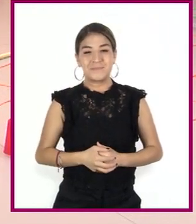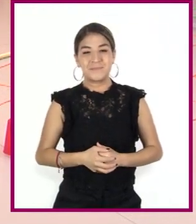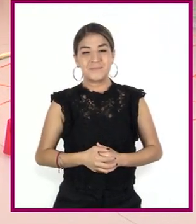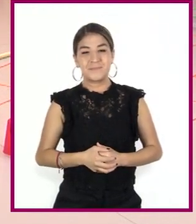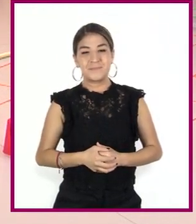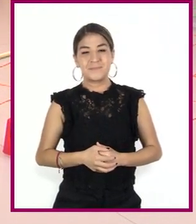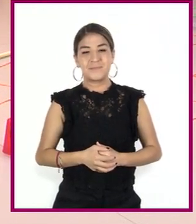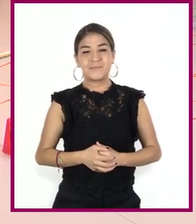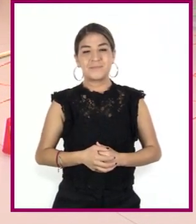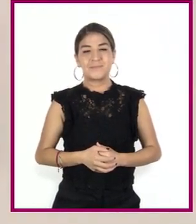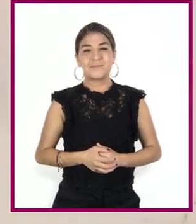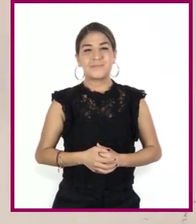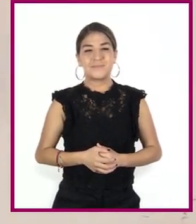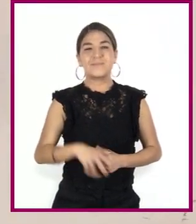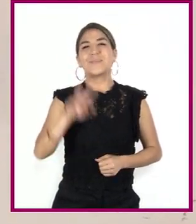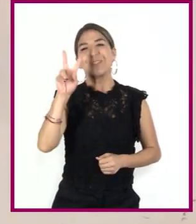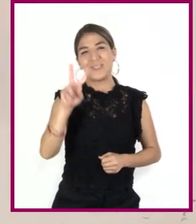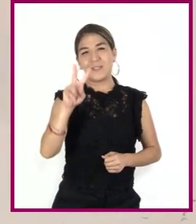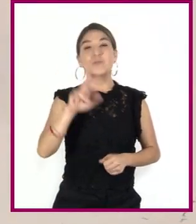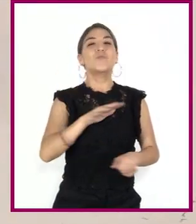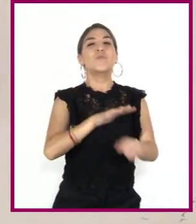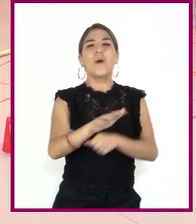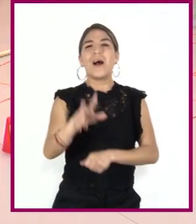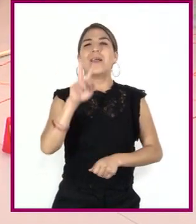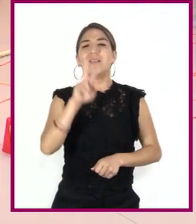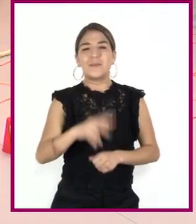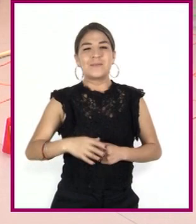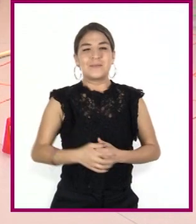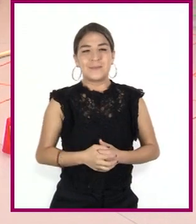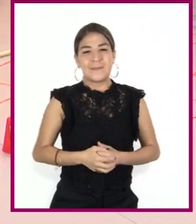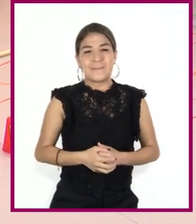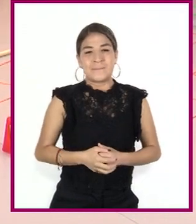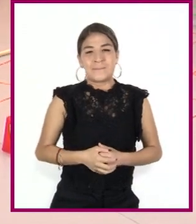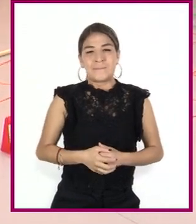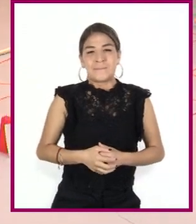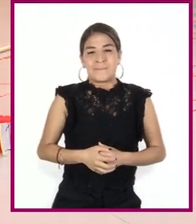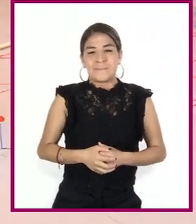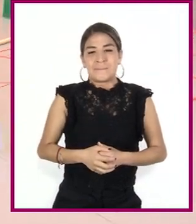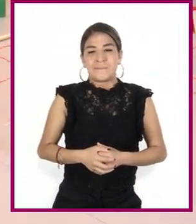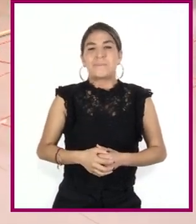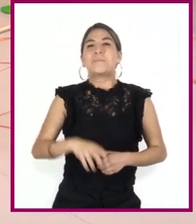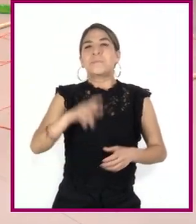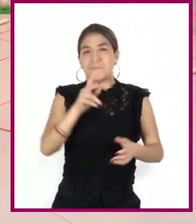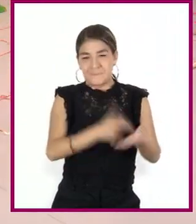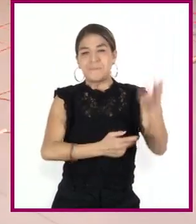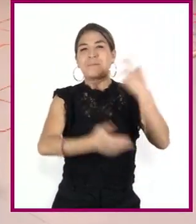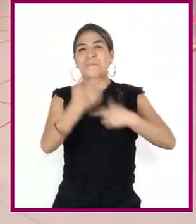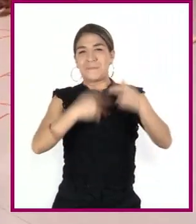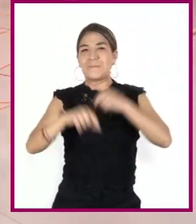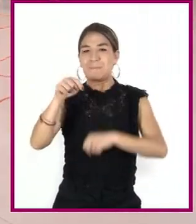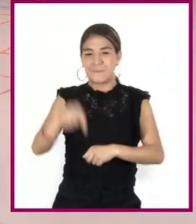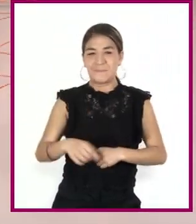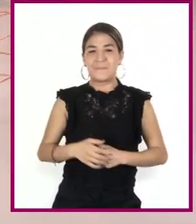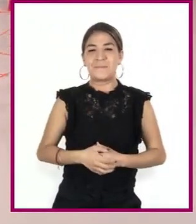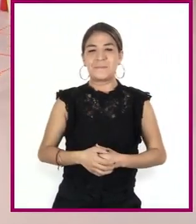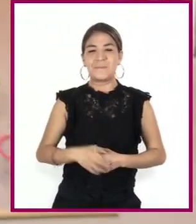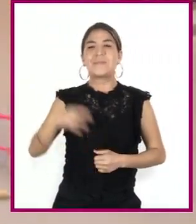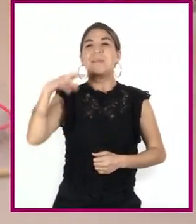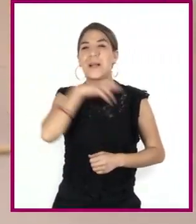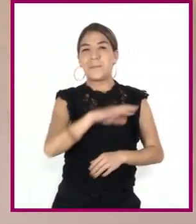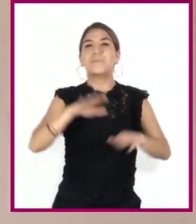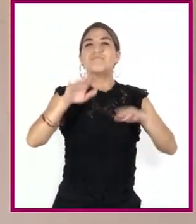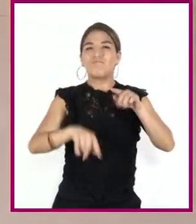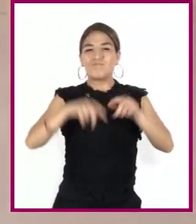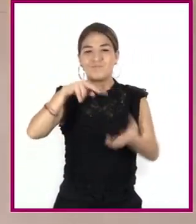Y... Dos. ¿Cuál es el dos? ¿Cuál es el dos? Base dos. Ya saben cuál es y entonces se dirigen rápidamente. Y ahora lo vamos a hacer